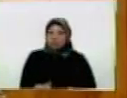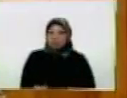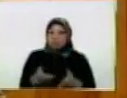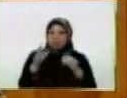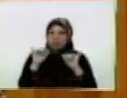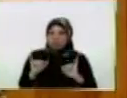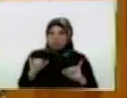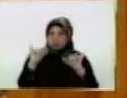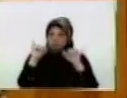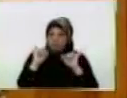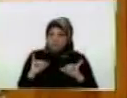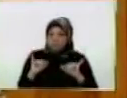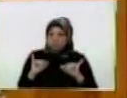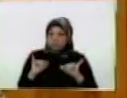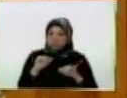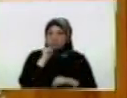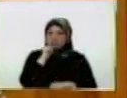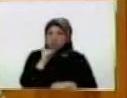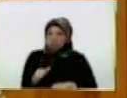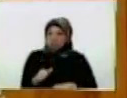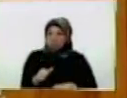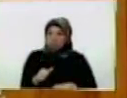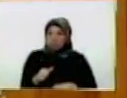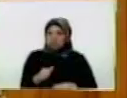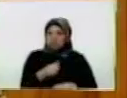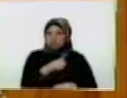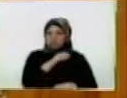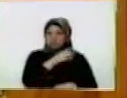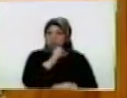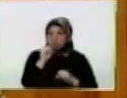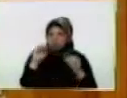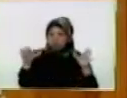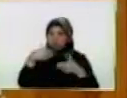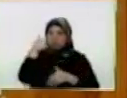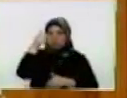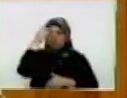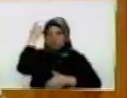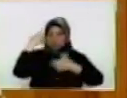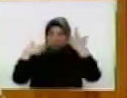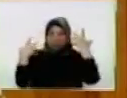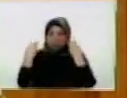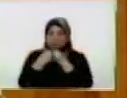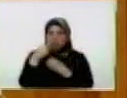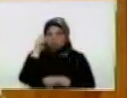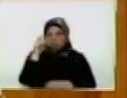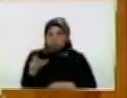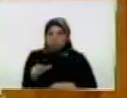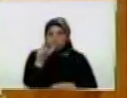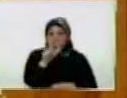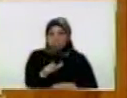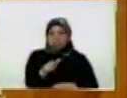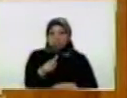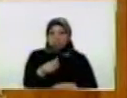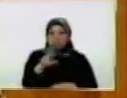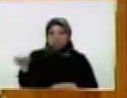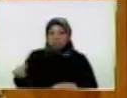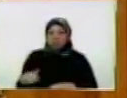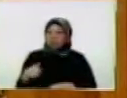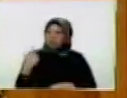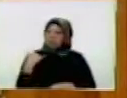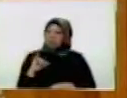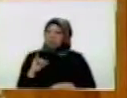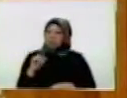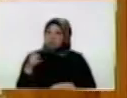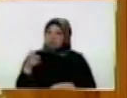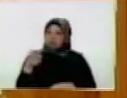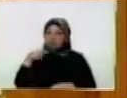mando férreo y bien claro de nuestro comandante Chávez. Junto al pueblo vencimos cada uno, y cada uno de esos hechos